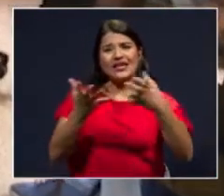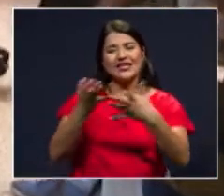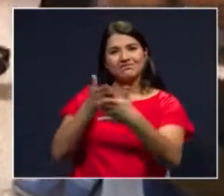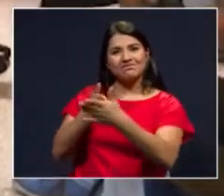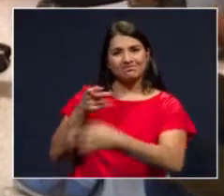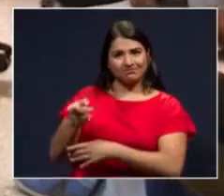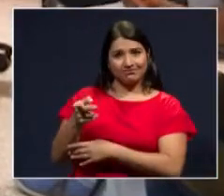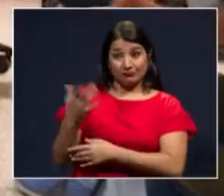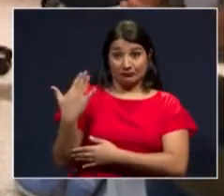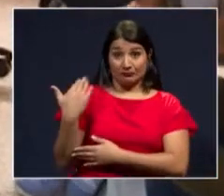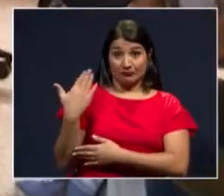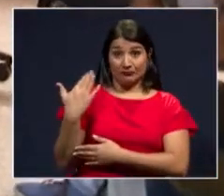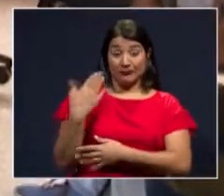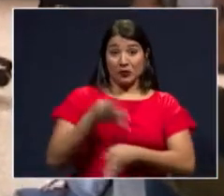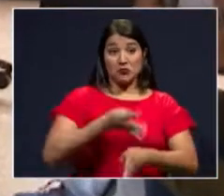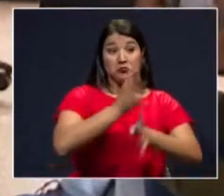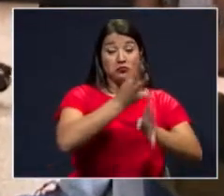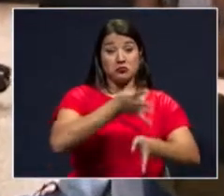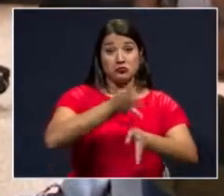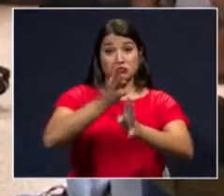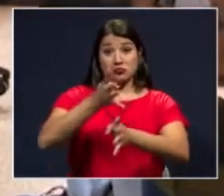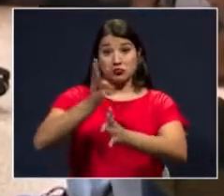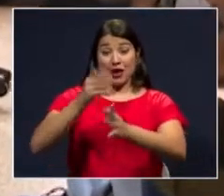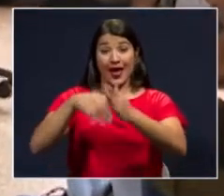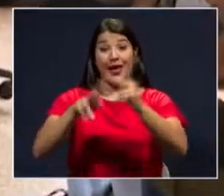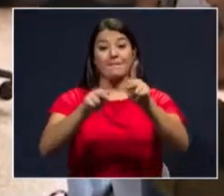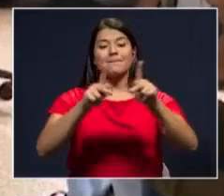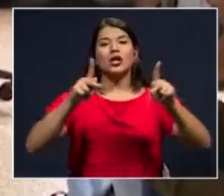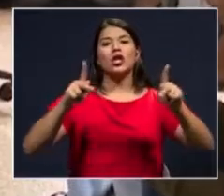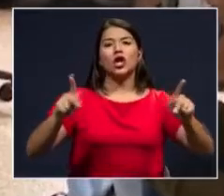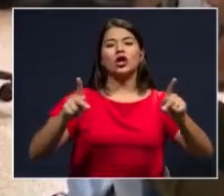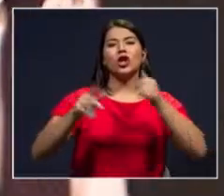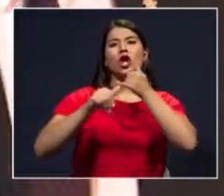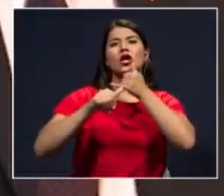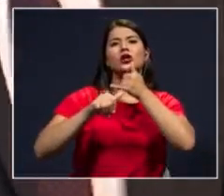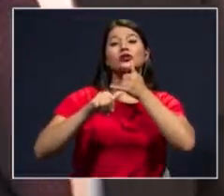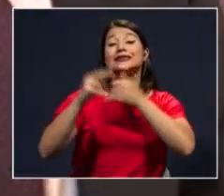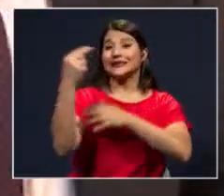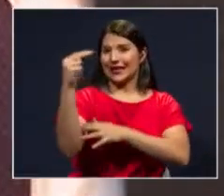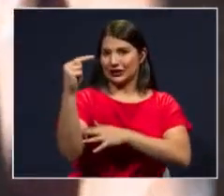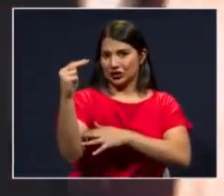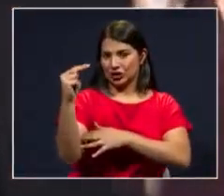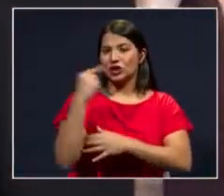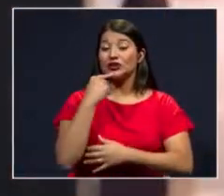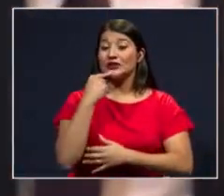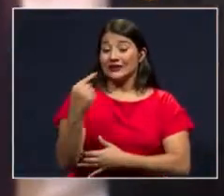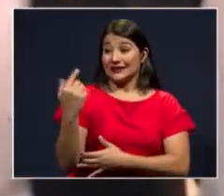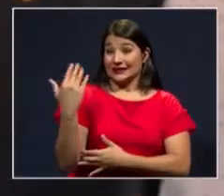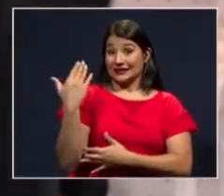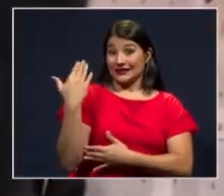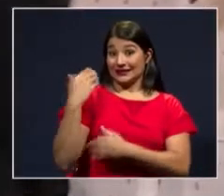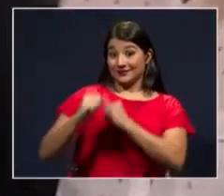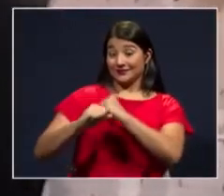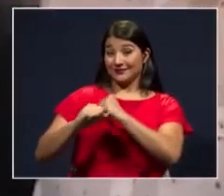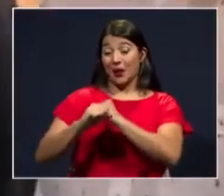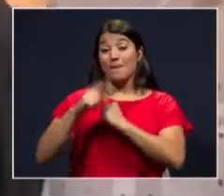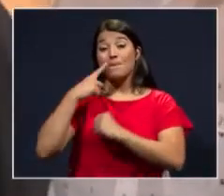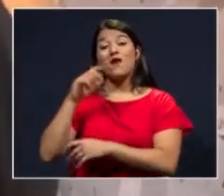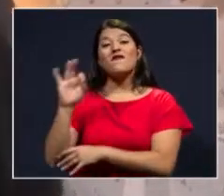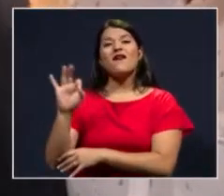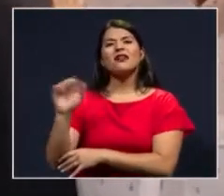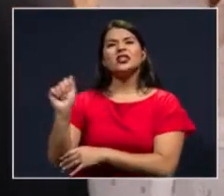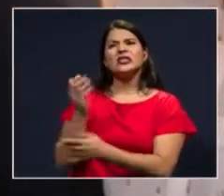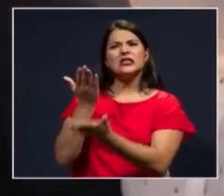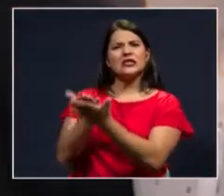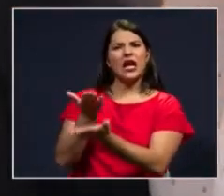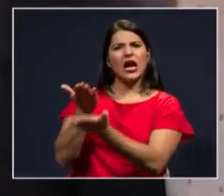En las últimas horas han circulado en el diario La Nación que durante la pasada campaña electoral de Fabricio Alvarado llegaban bolsas